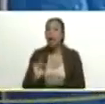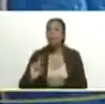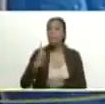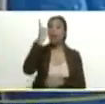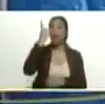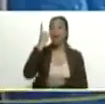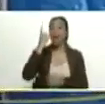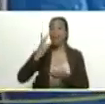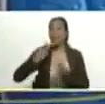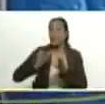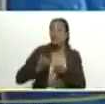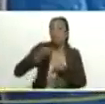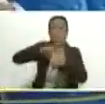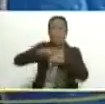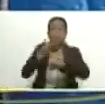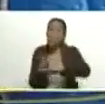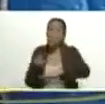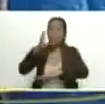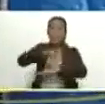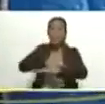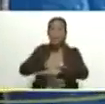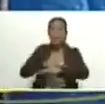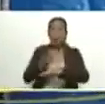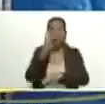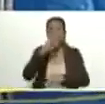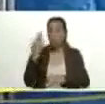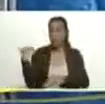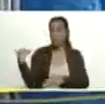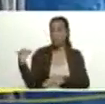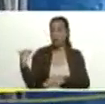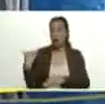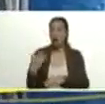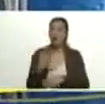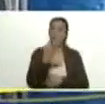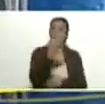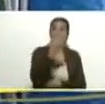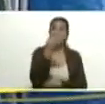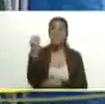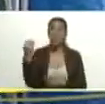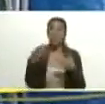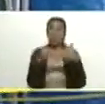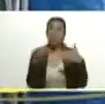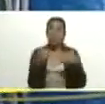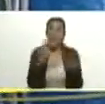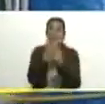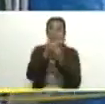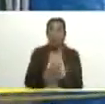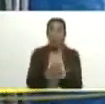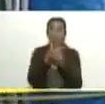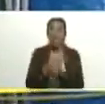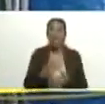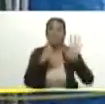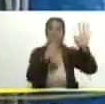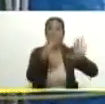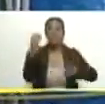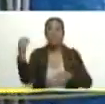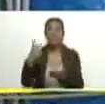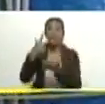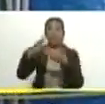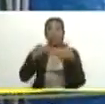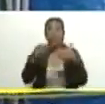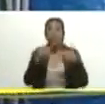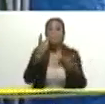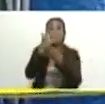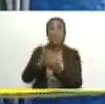lugar duplicó el precio del año pasado, que ya era bastante alto, que era de $300 por kilo. Este año se alcanzaron $600.